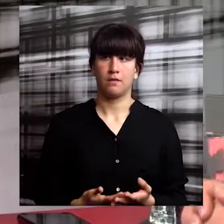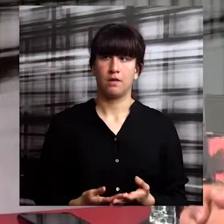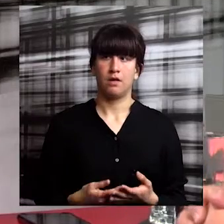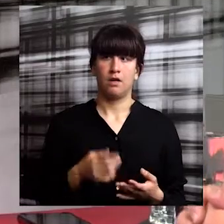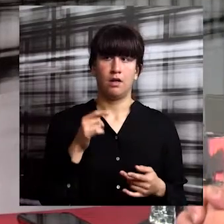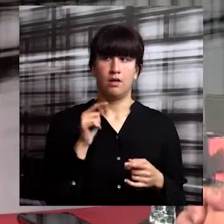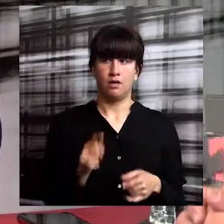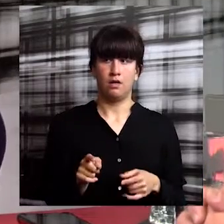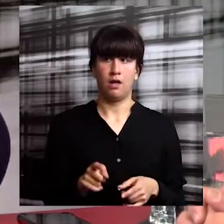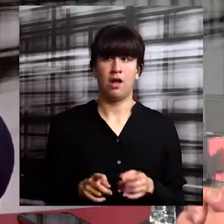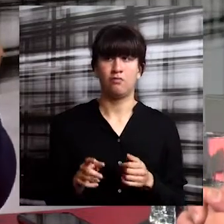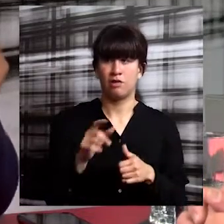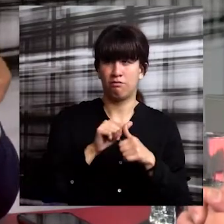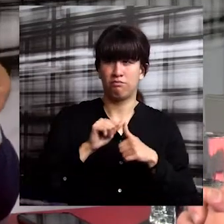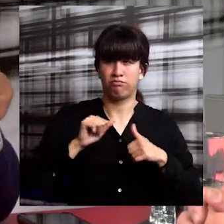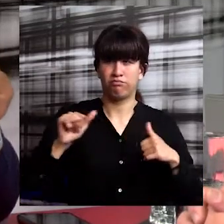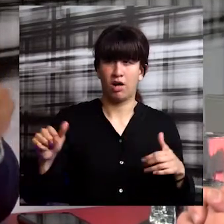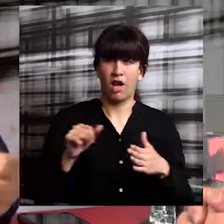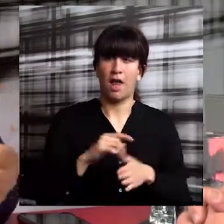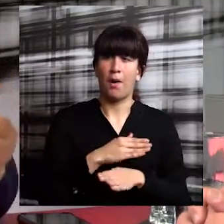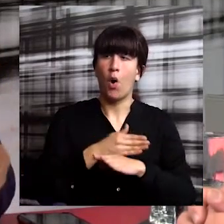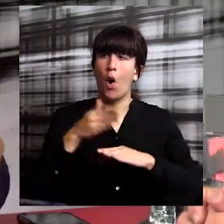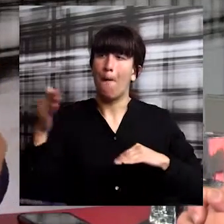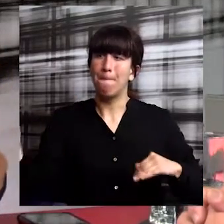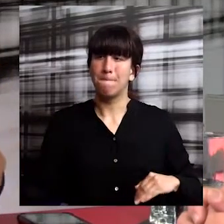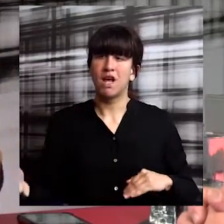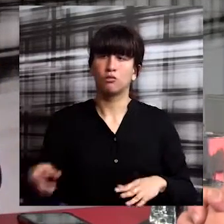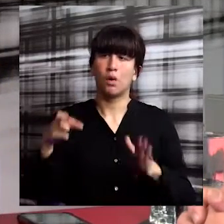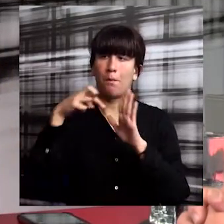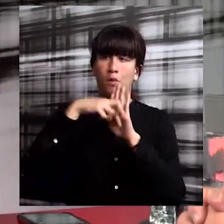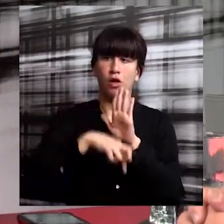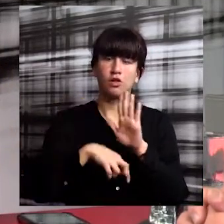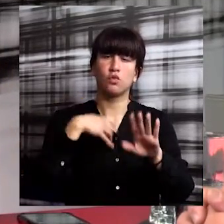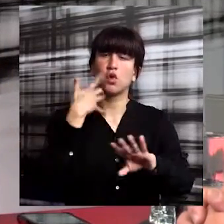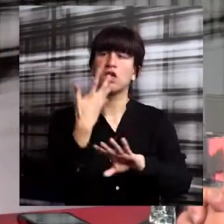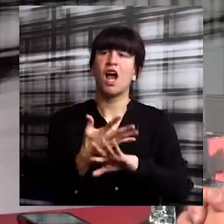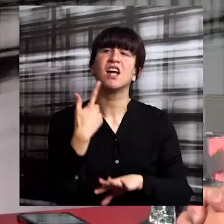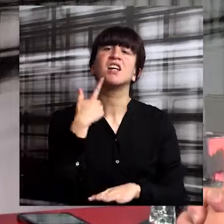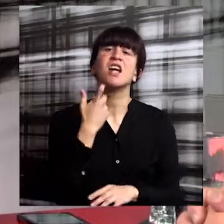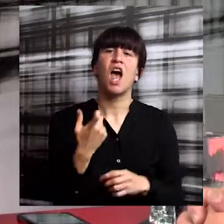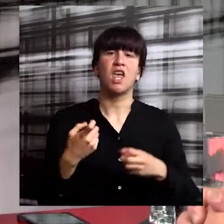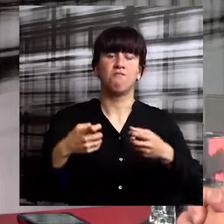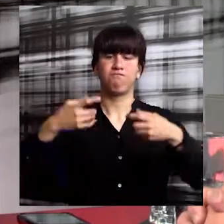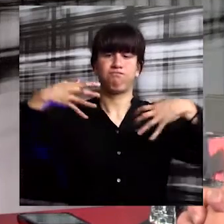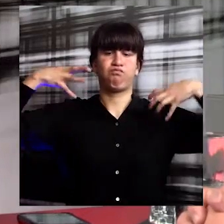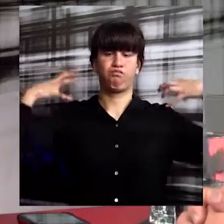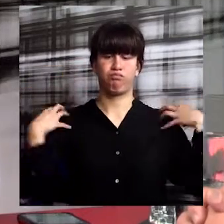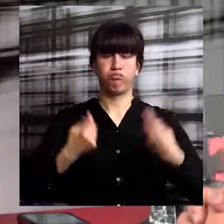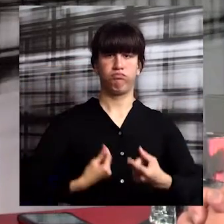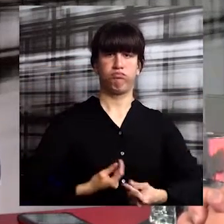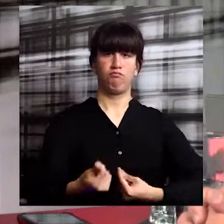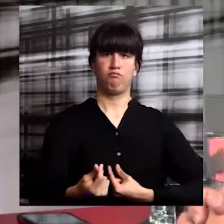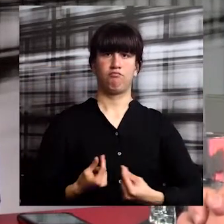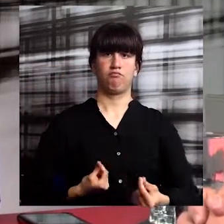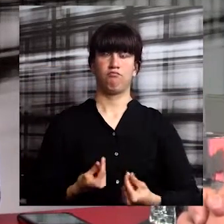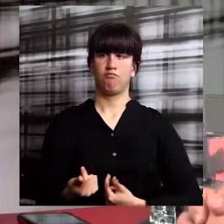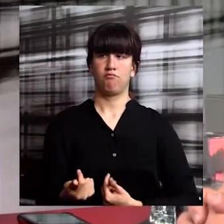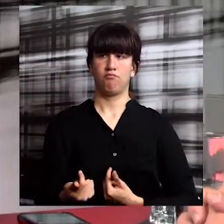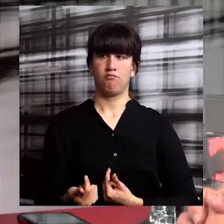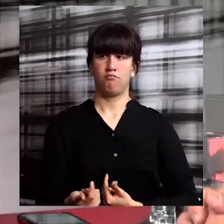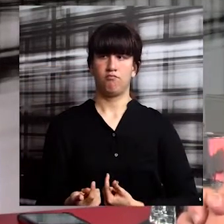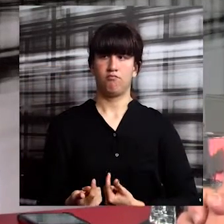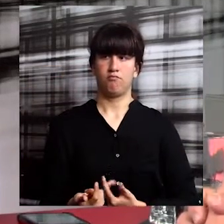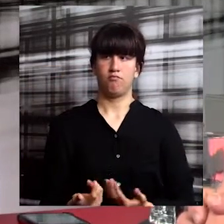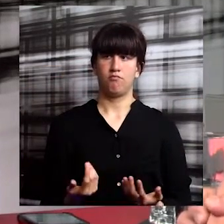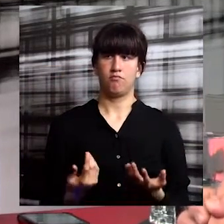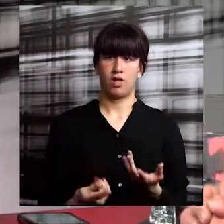un proyecto que hay inversionistas dispuestos a hacerlo, que es la ampliación del espigón, Terminal 2, y con eso vamos a recuperar la demanda. A mí no me